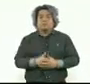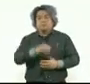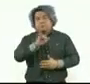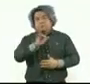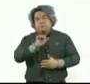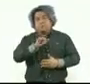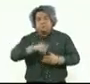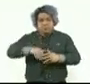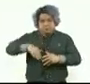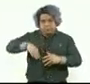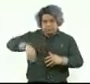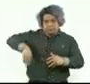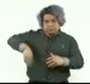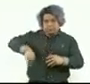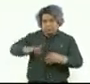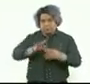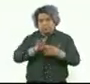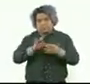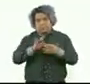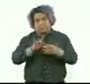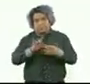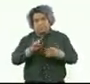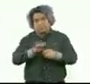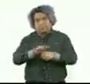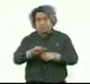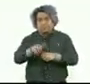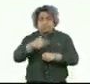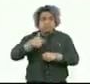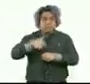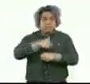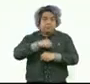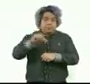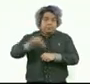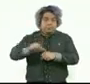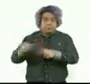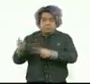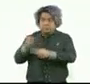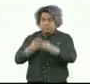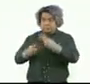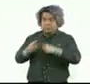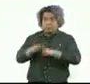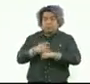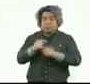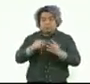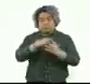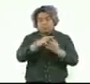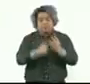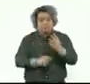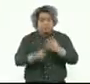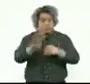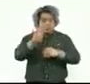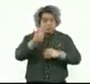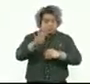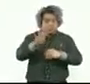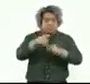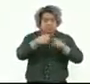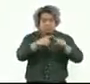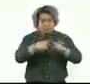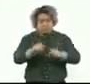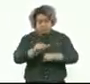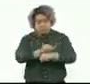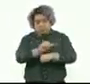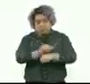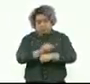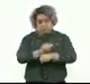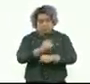Bueno, como les comenté hace un momento, estamos aquí para recibir 4 unidades médicas móviles